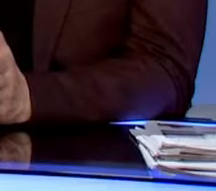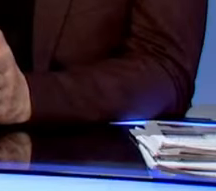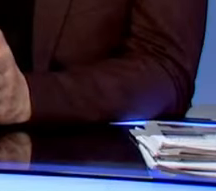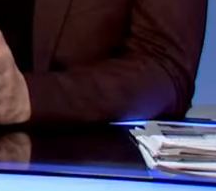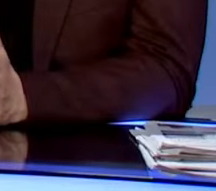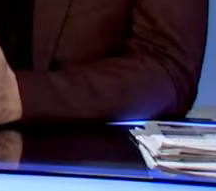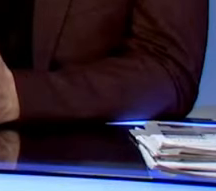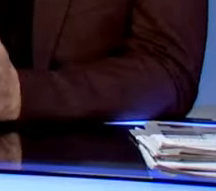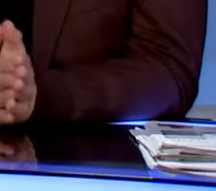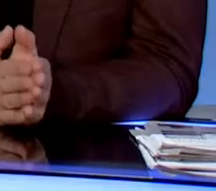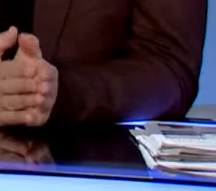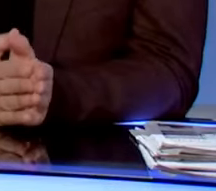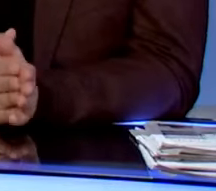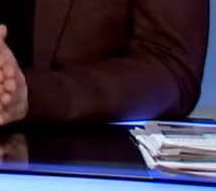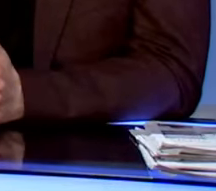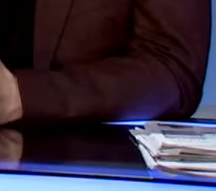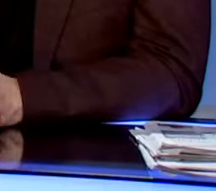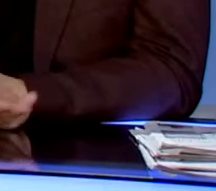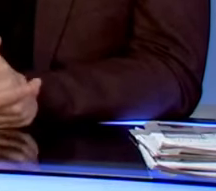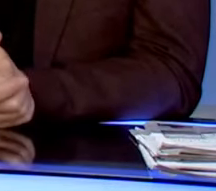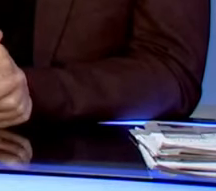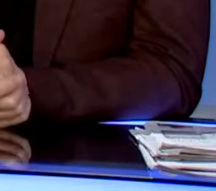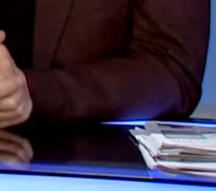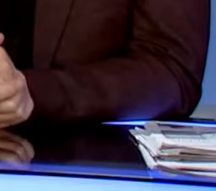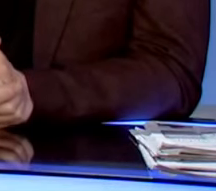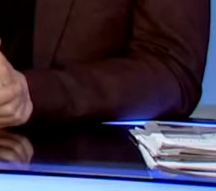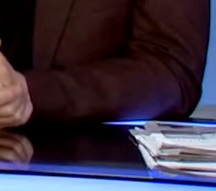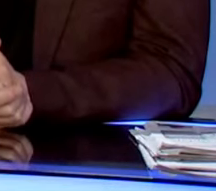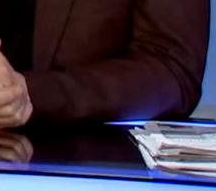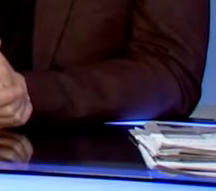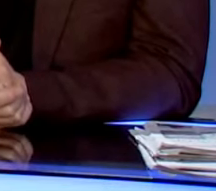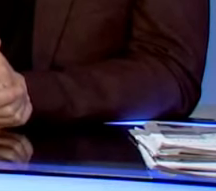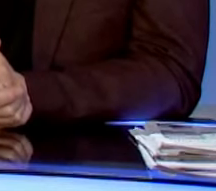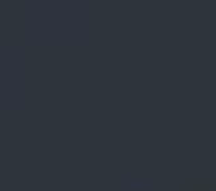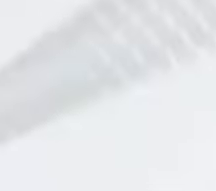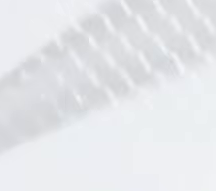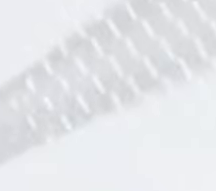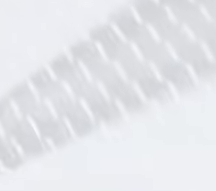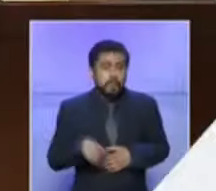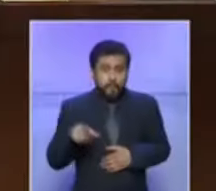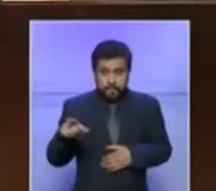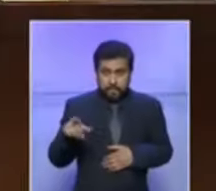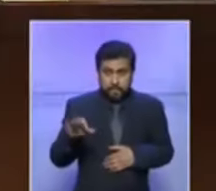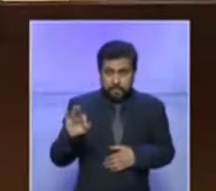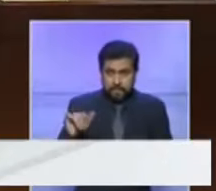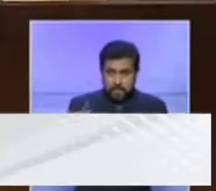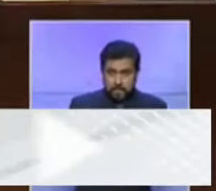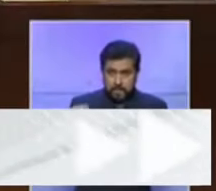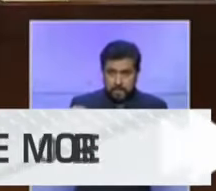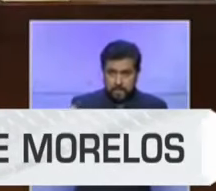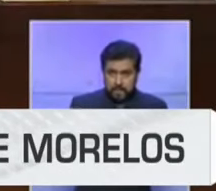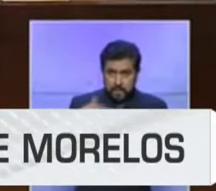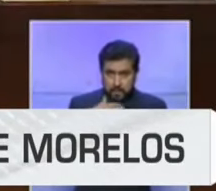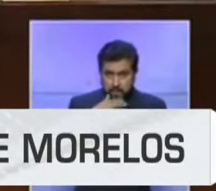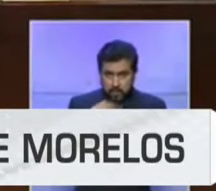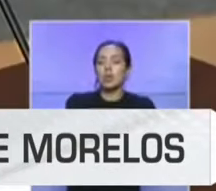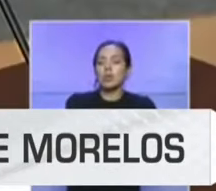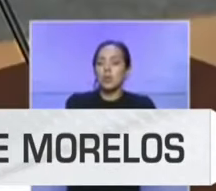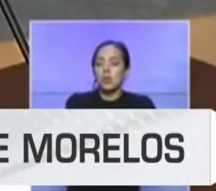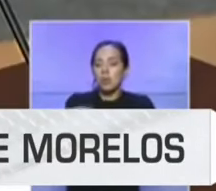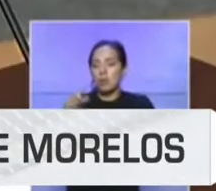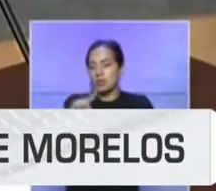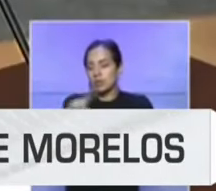el tribunal electoral del poder judicial de la federación Consideró que cuautemoc blanco puede ser candidato a una diputación Federal por representación proporcional por la